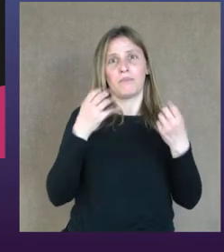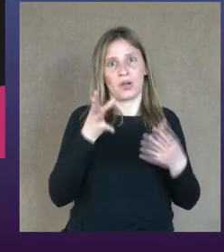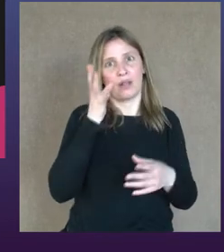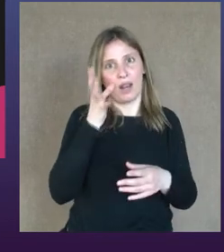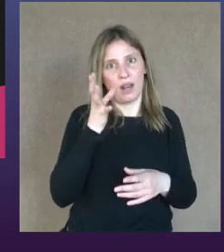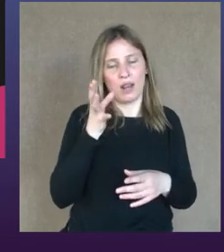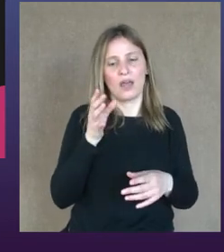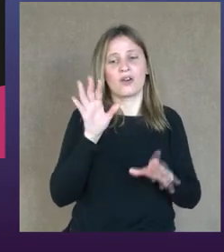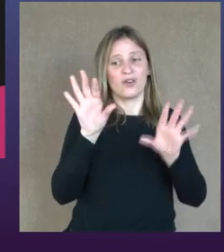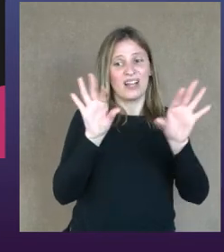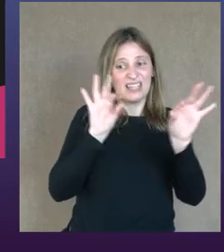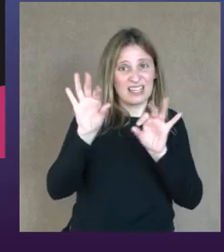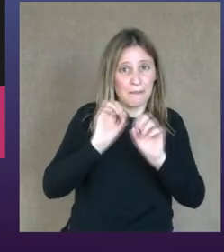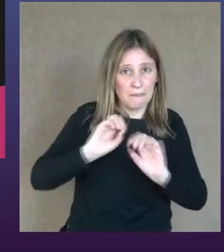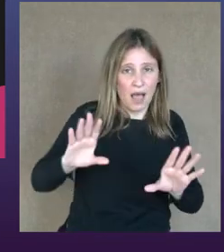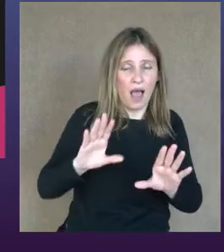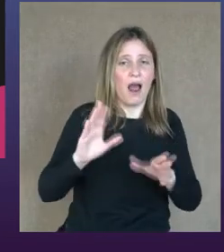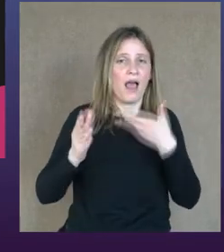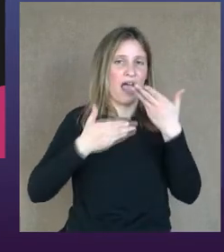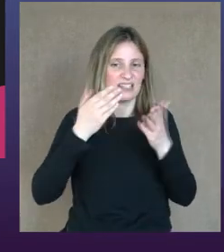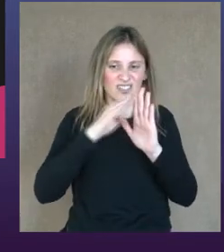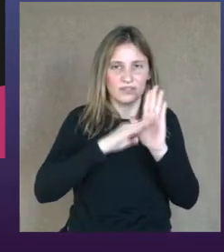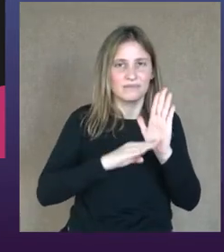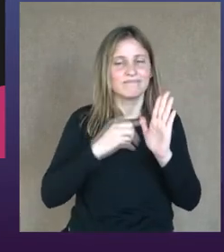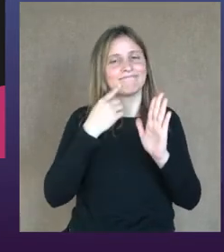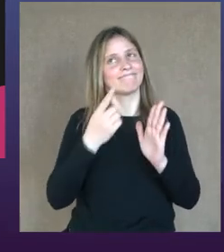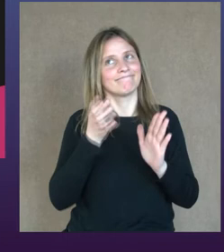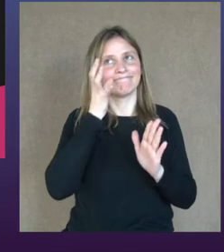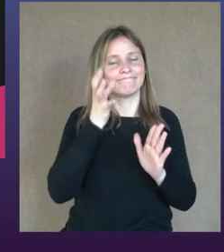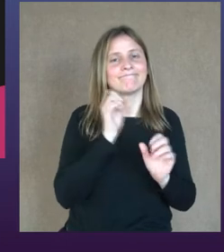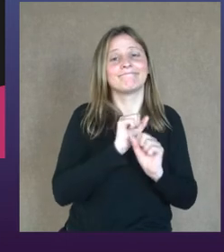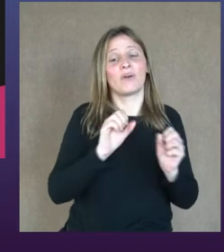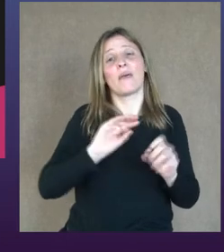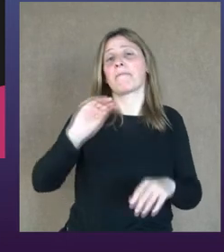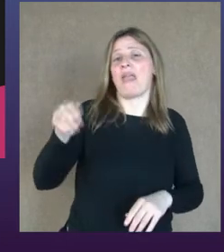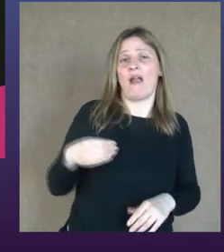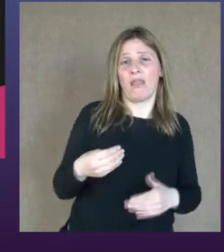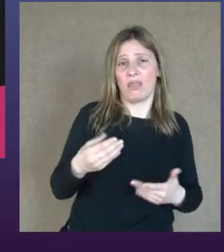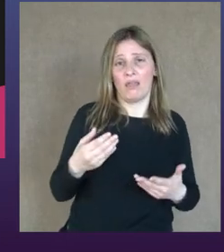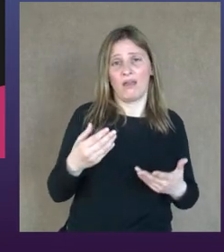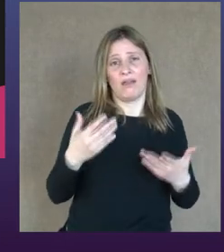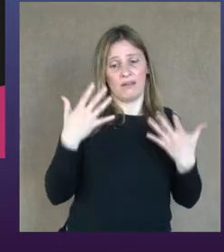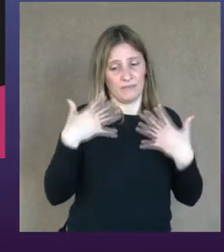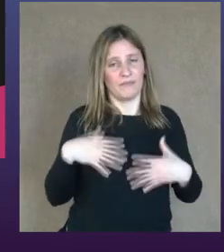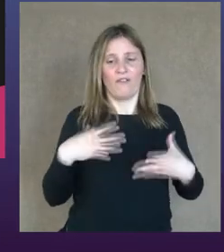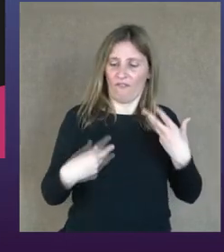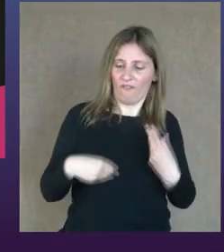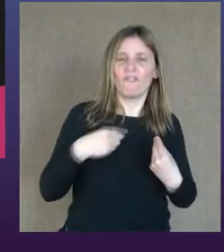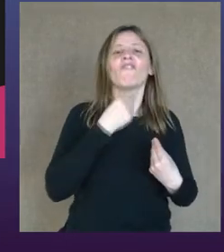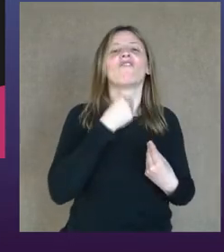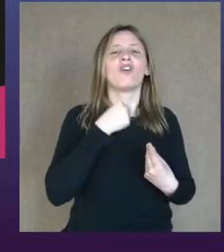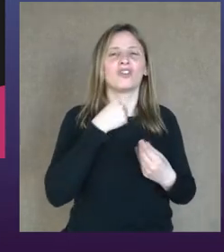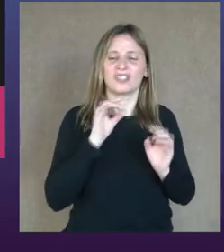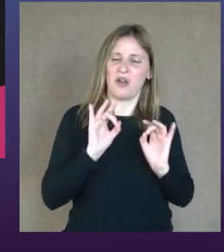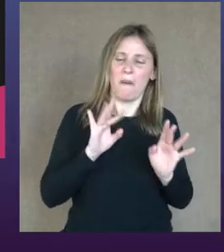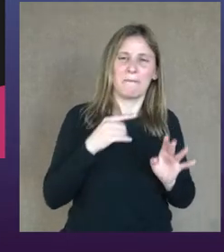no elegir un buen repertorio hace que tengamos el riesgo de perder nuestra elasticidad en las cuerdas vocales y destruirlas,